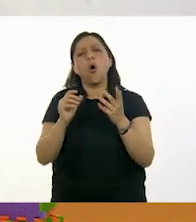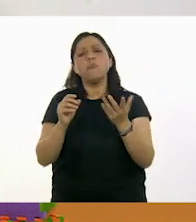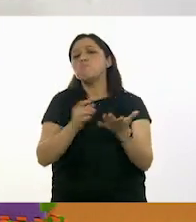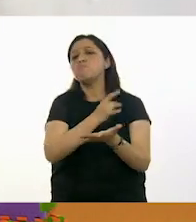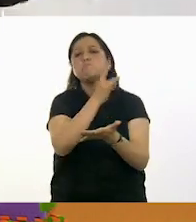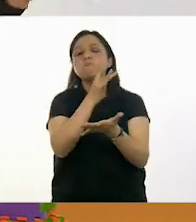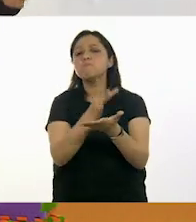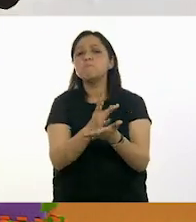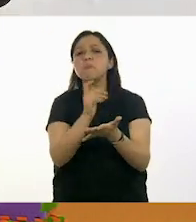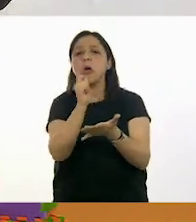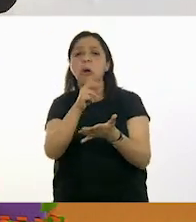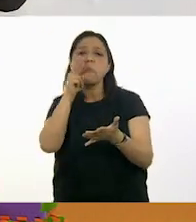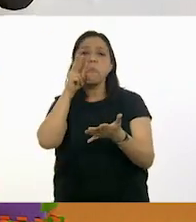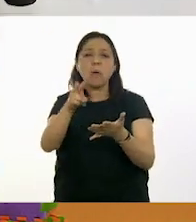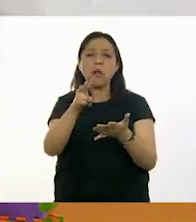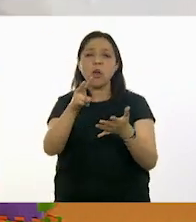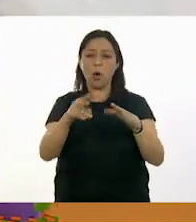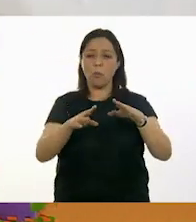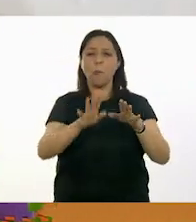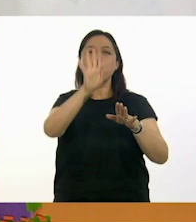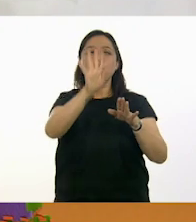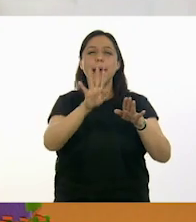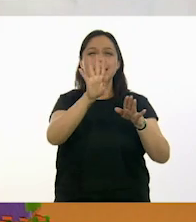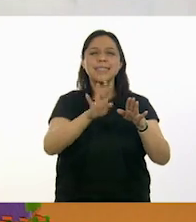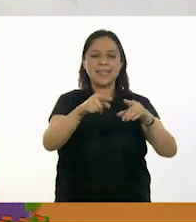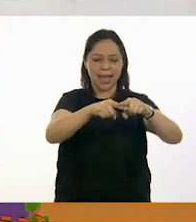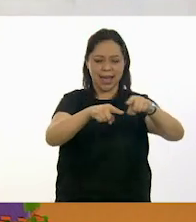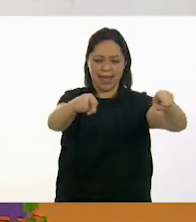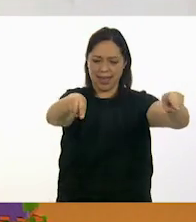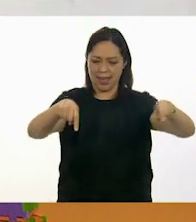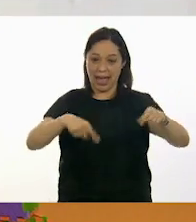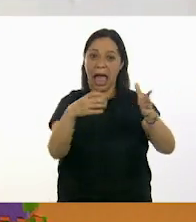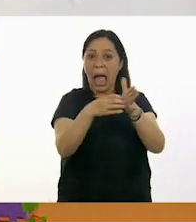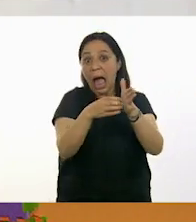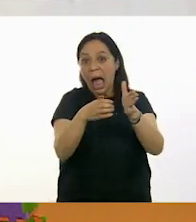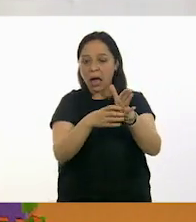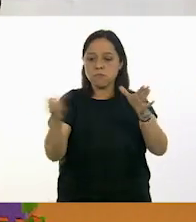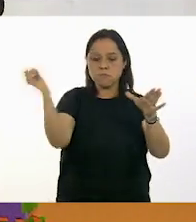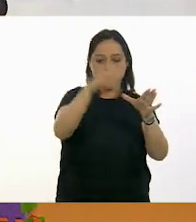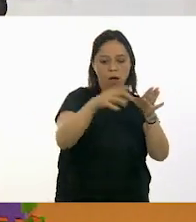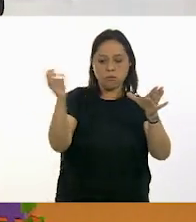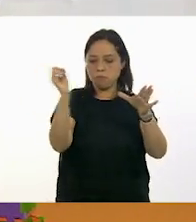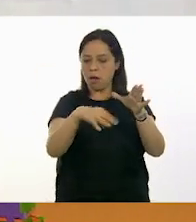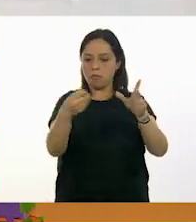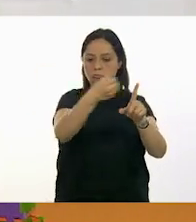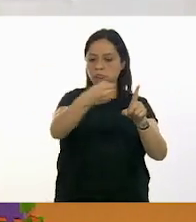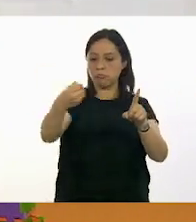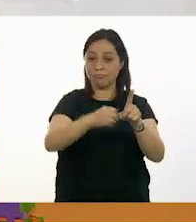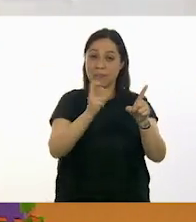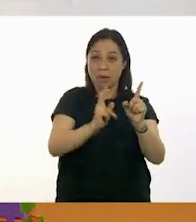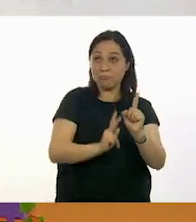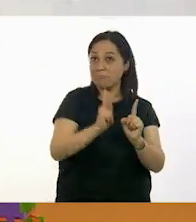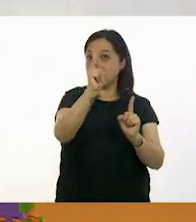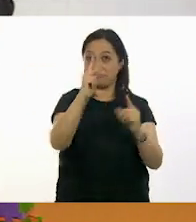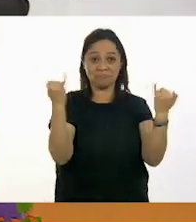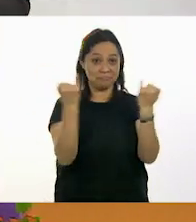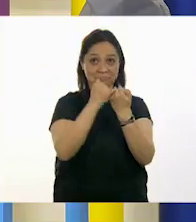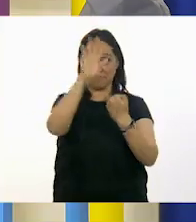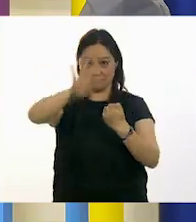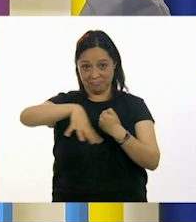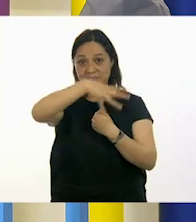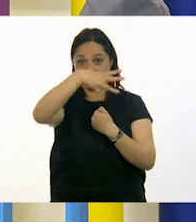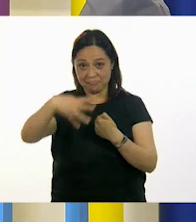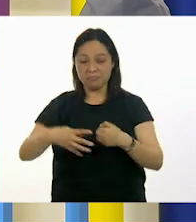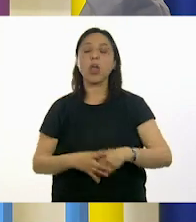un cajoncito de almacén donde, ajá, podemos ir colocando las cosas acomodadamente en su lugar. Entonces, en